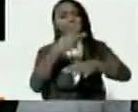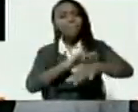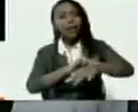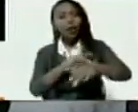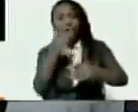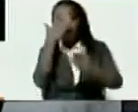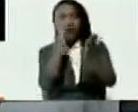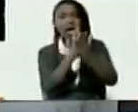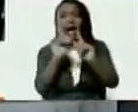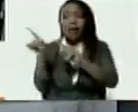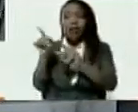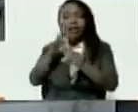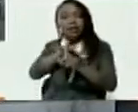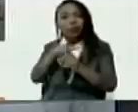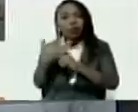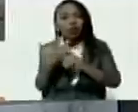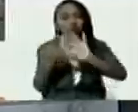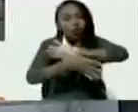esta situación.